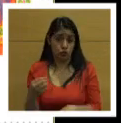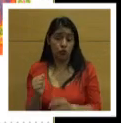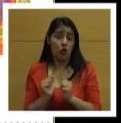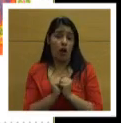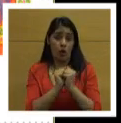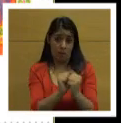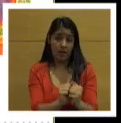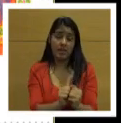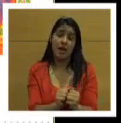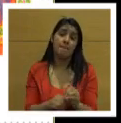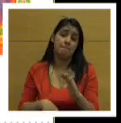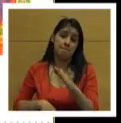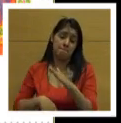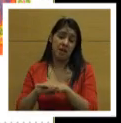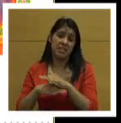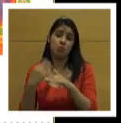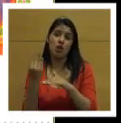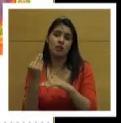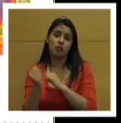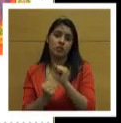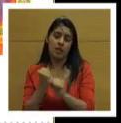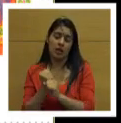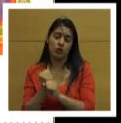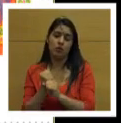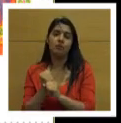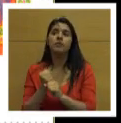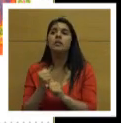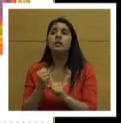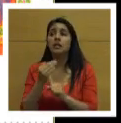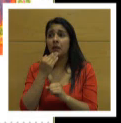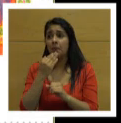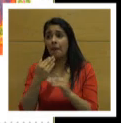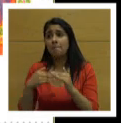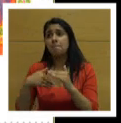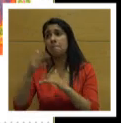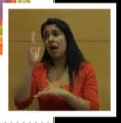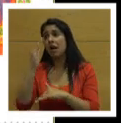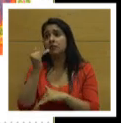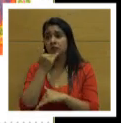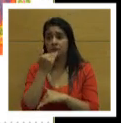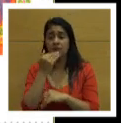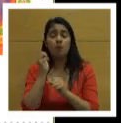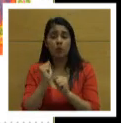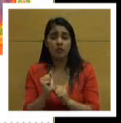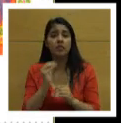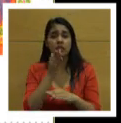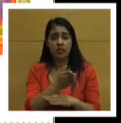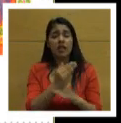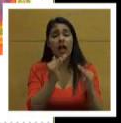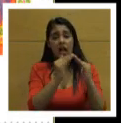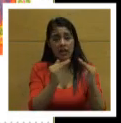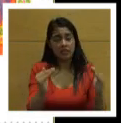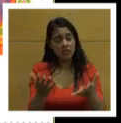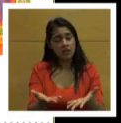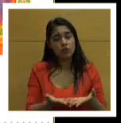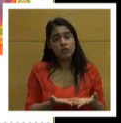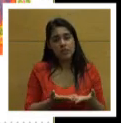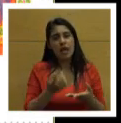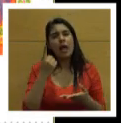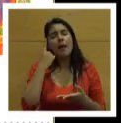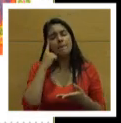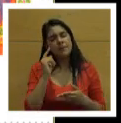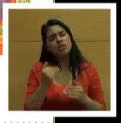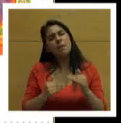hijas hasta 14 años, obviamente que si hay hijos mayores también pueden ser llevados a casas de acogida, pero se establece